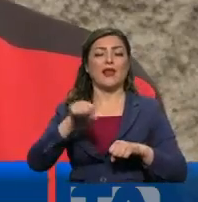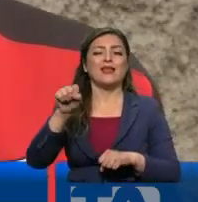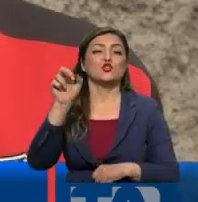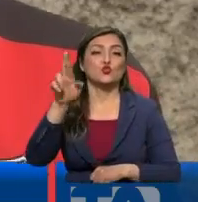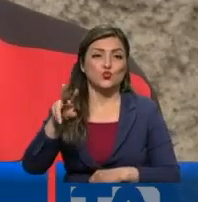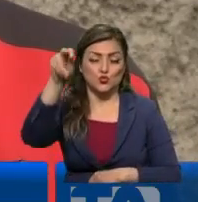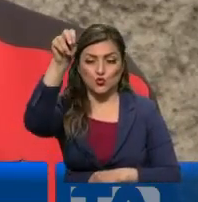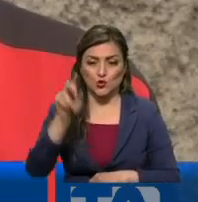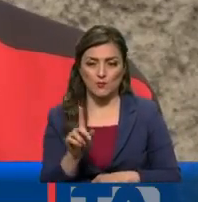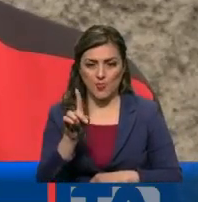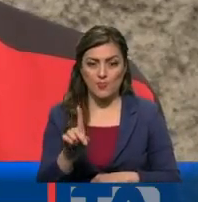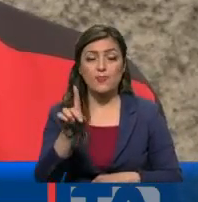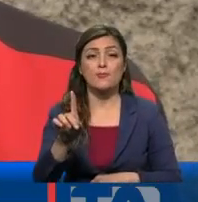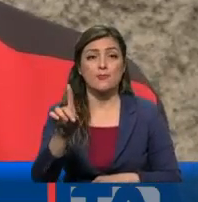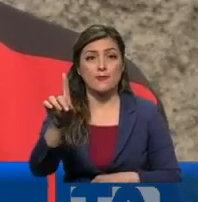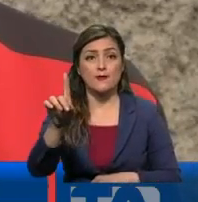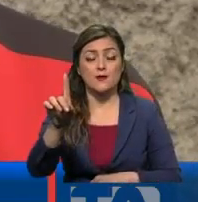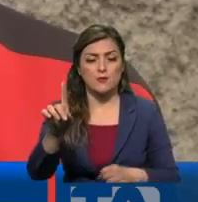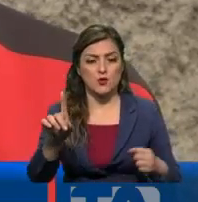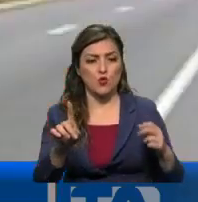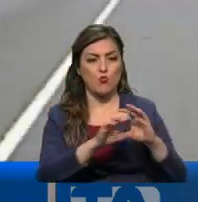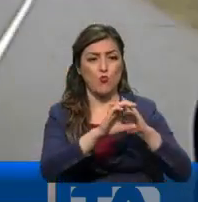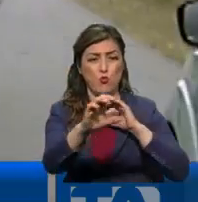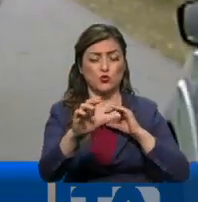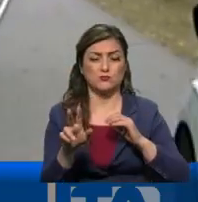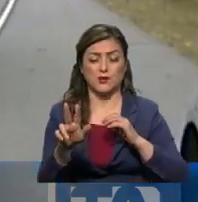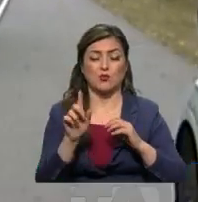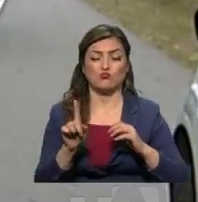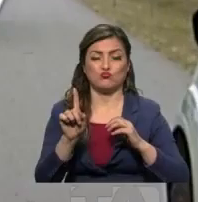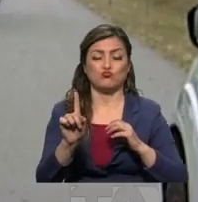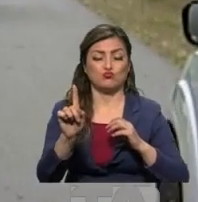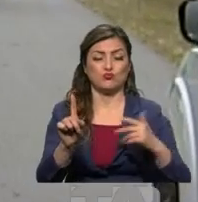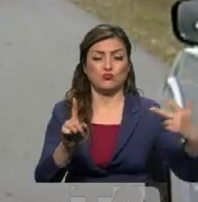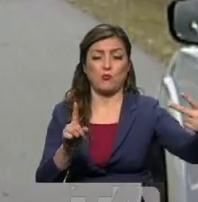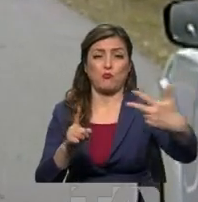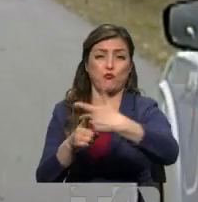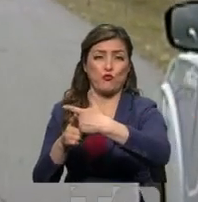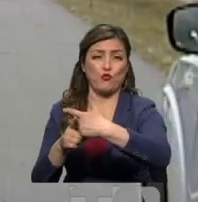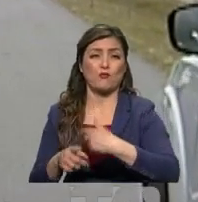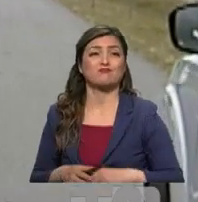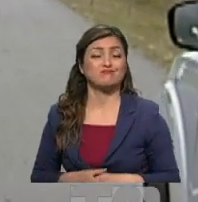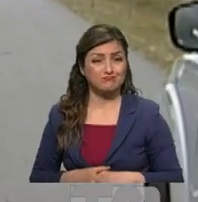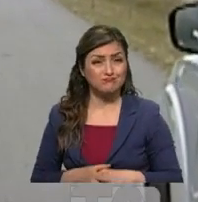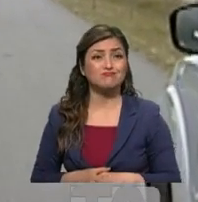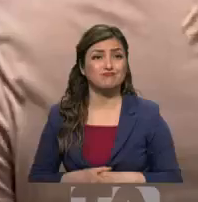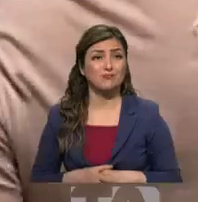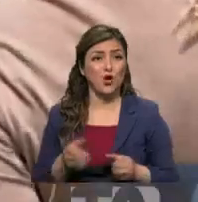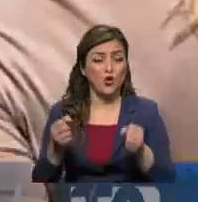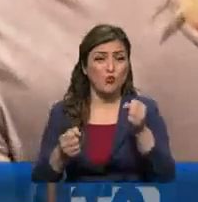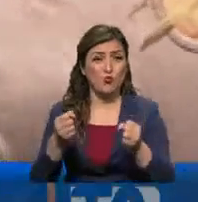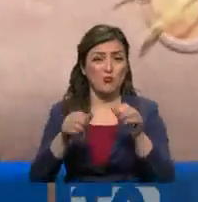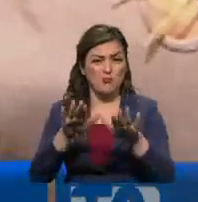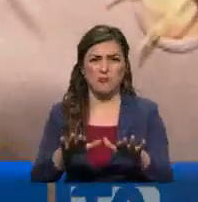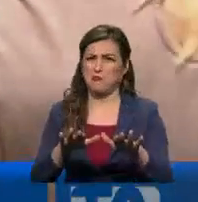sur-norte y le embistió un bus de frente. Después del incidente, el vehículo no se detuvo, por lo que el conductor huyó del